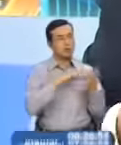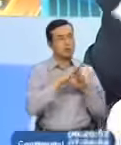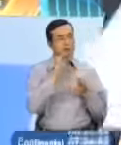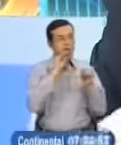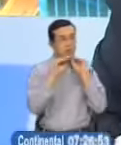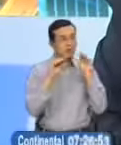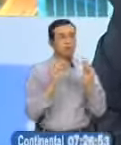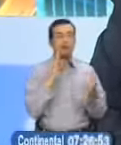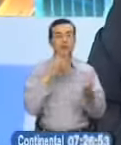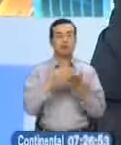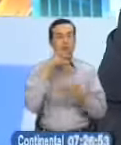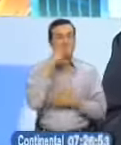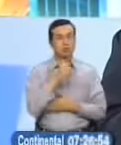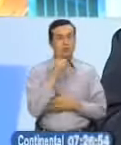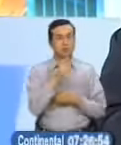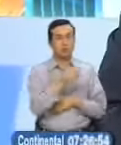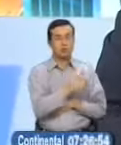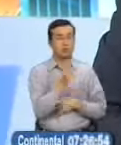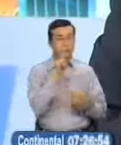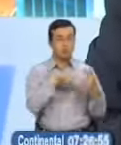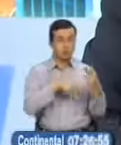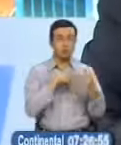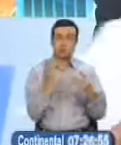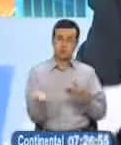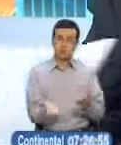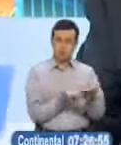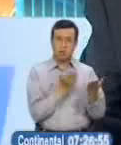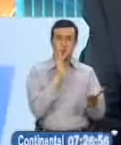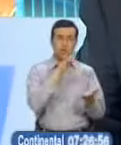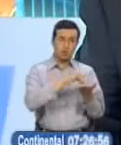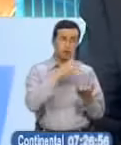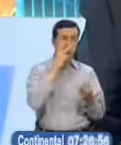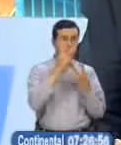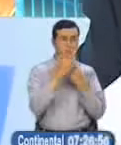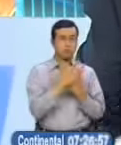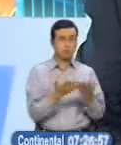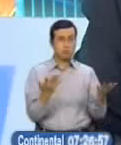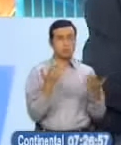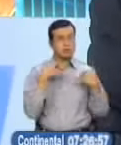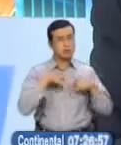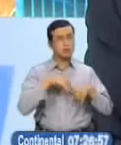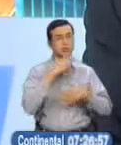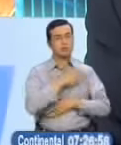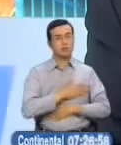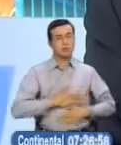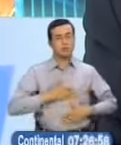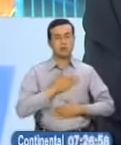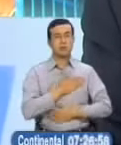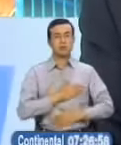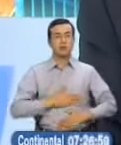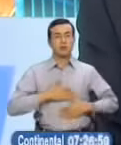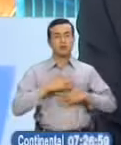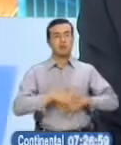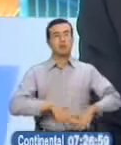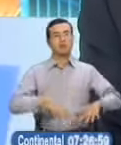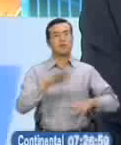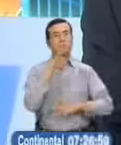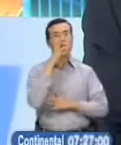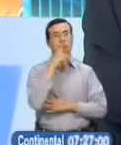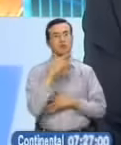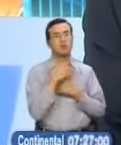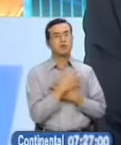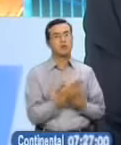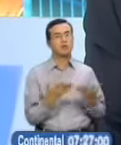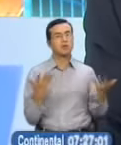que a ir a Cuenca, para aquellos que no lo conocen, conocerlo, y para aquellos que sí conocemos, a seguir disfrutando esa bella,